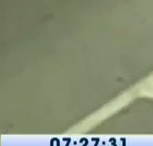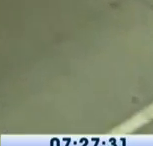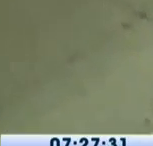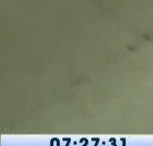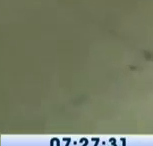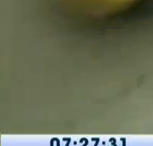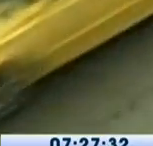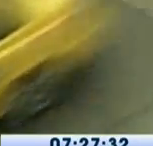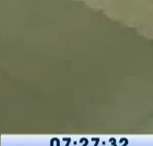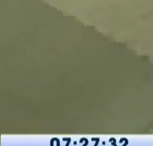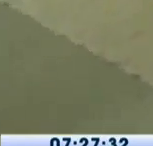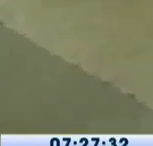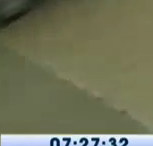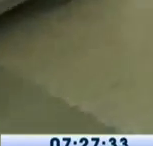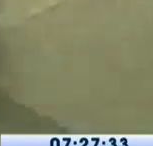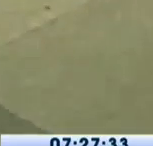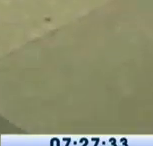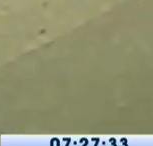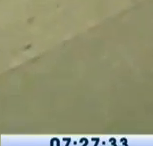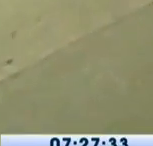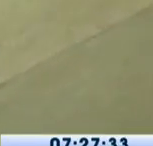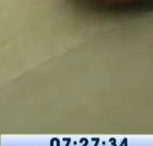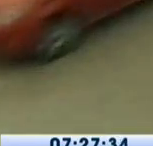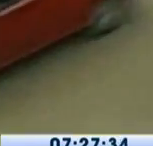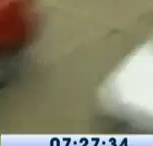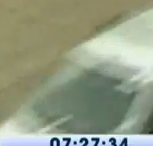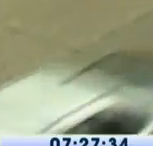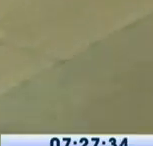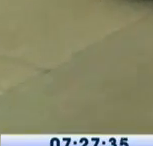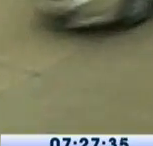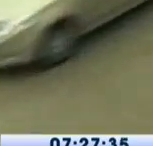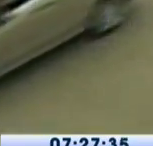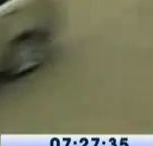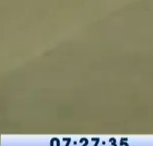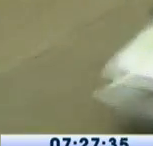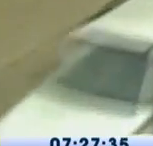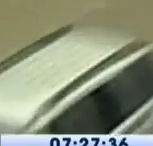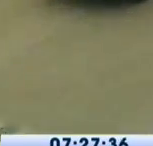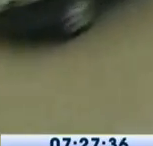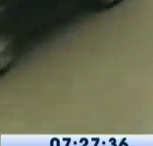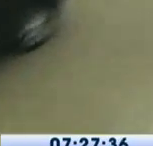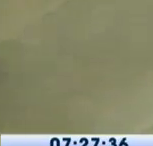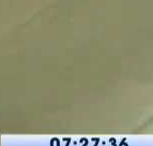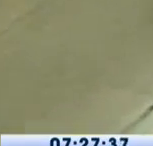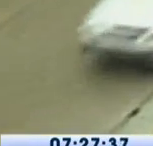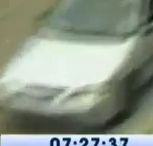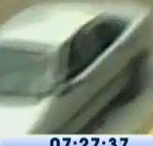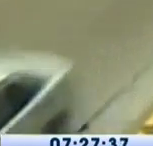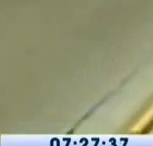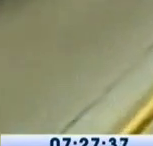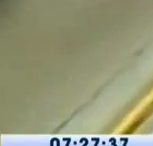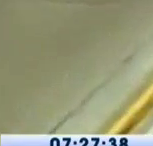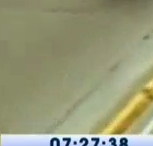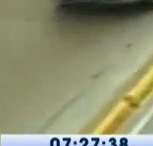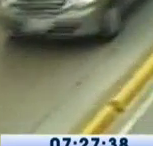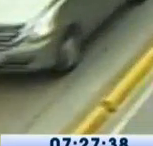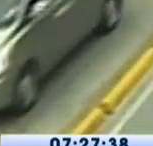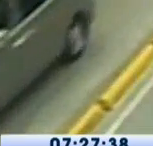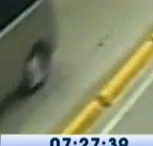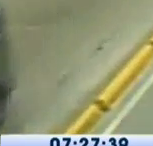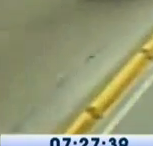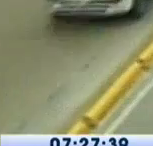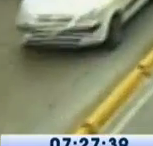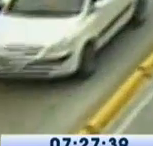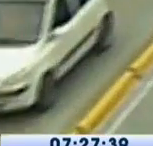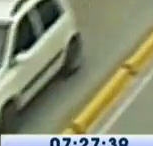vidas como la vida de los conductores y las personas que se movilizan en los diferentes vehículos que circulan por esta avenida.